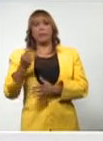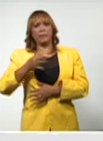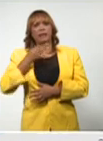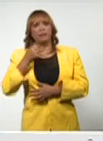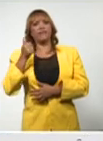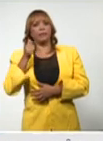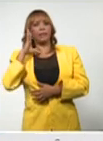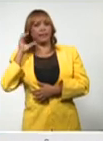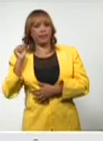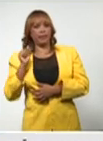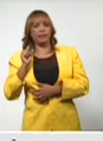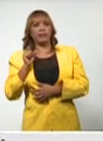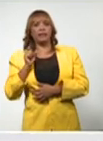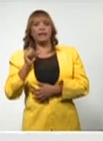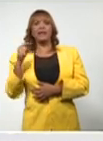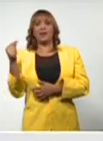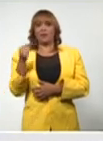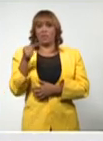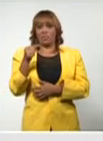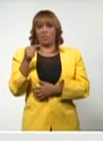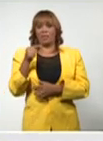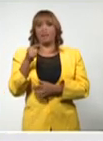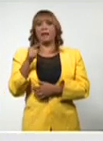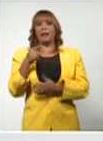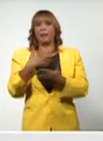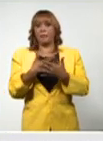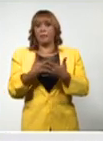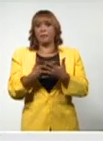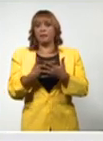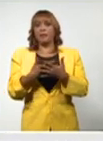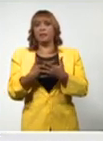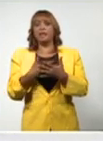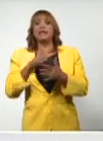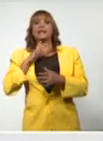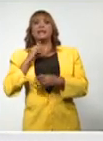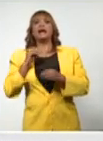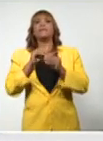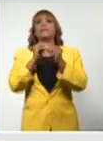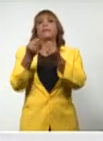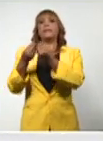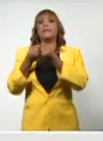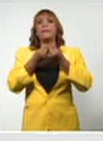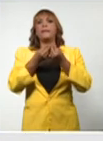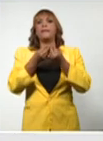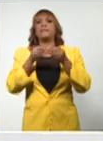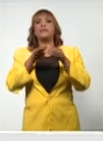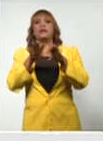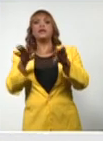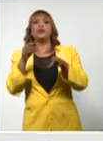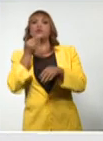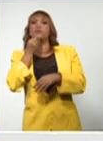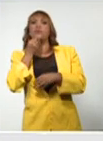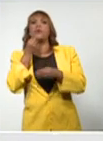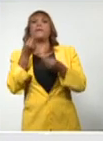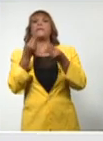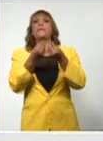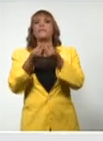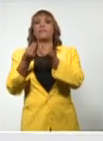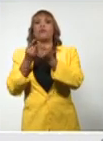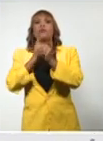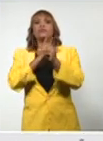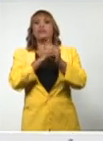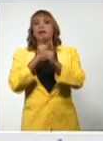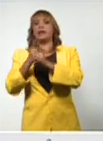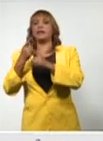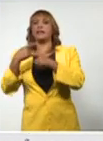entienda, pues la carga viral que yo tengo no permite que yo contagie a otra